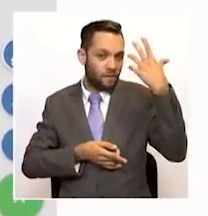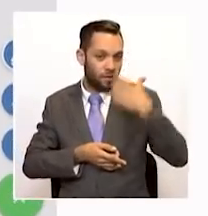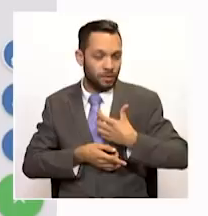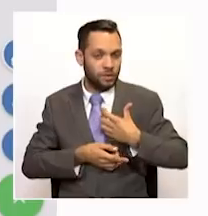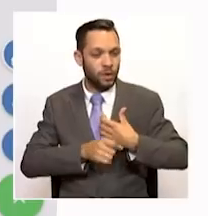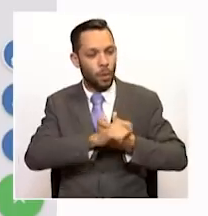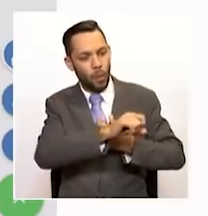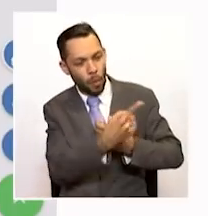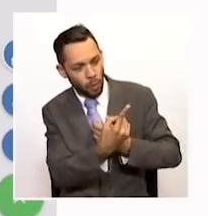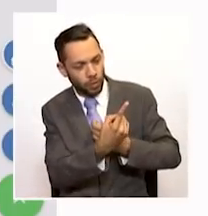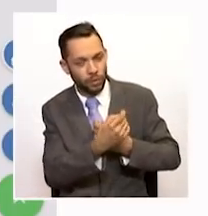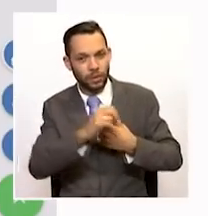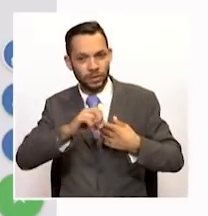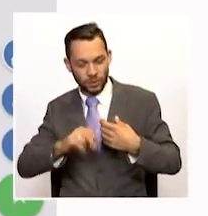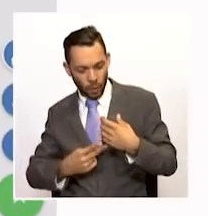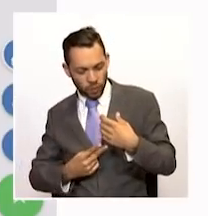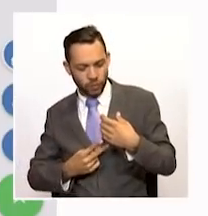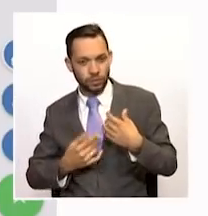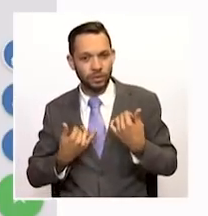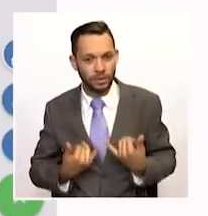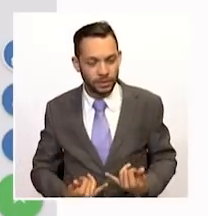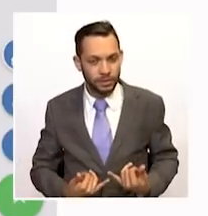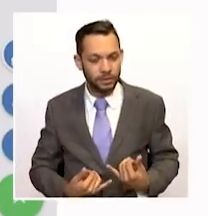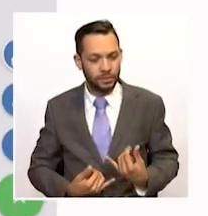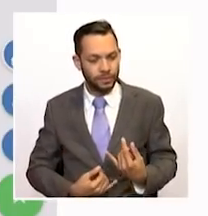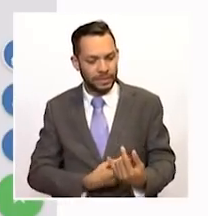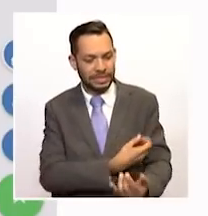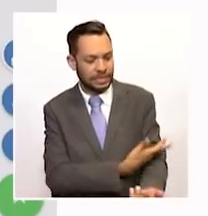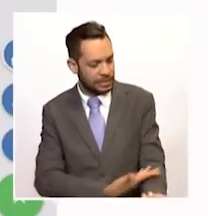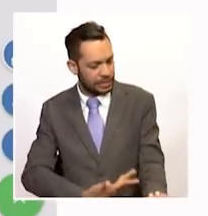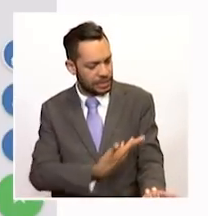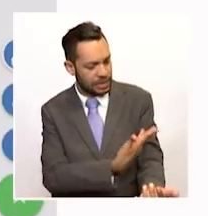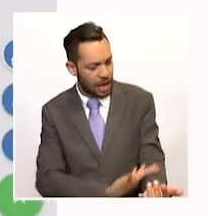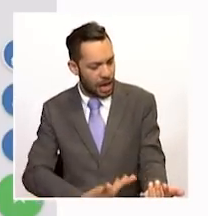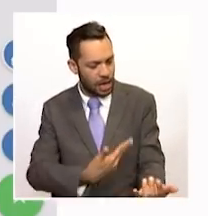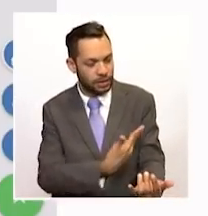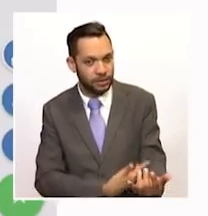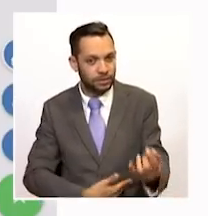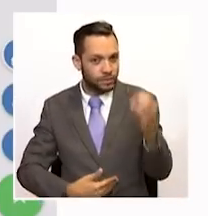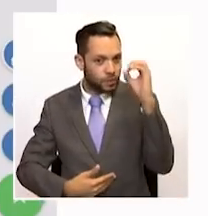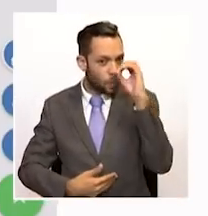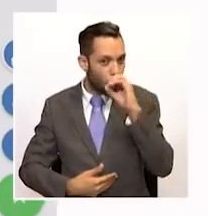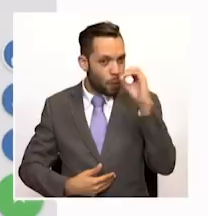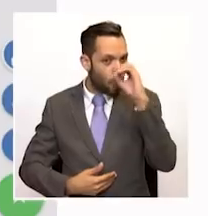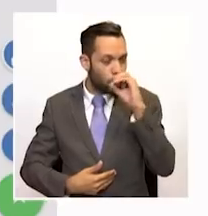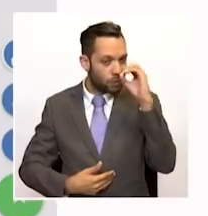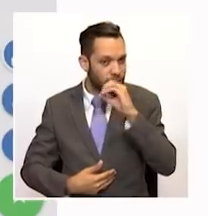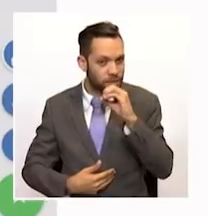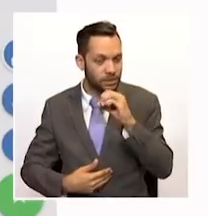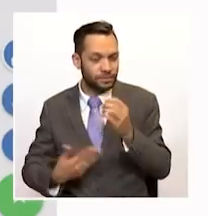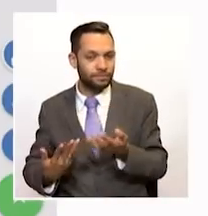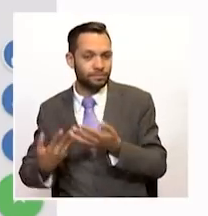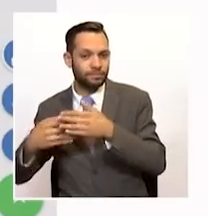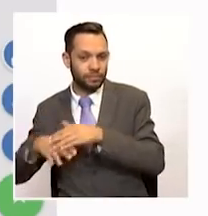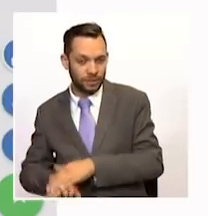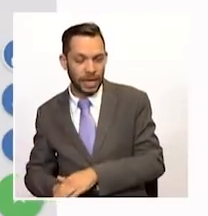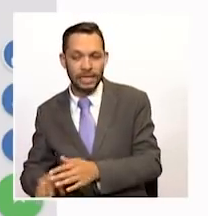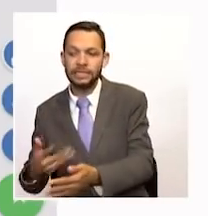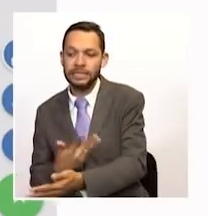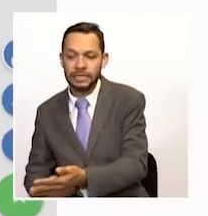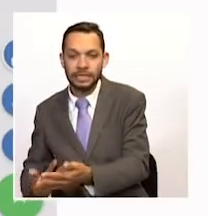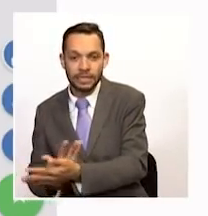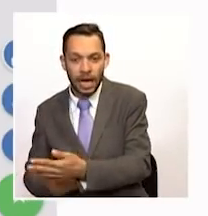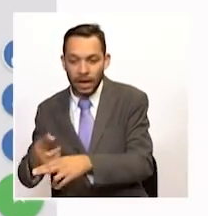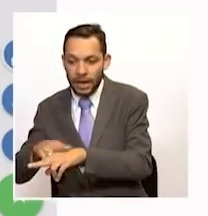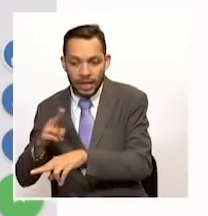haber esta comunicación este orificio hace que la sangre sin oxígeno se mezcle también con la sangre oxigenada y esto hace